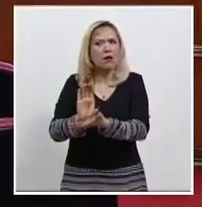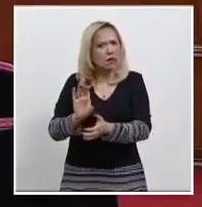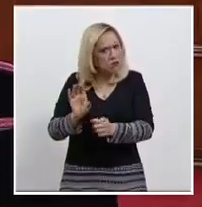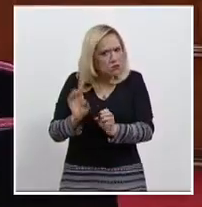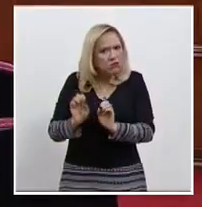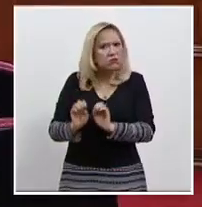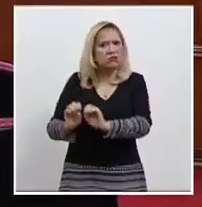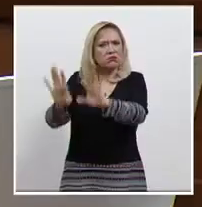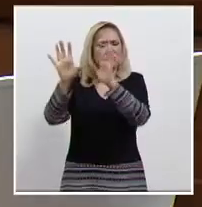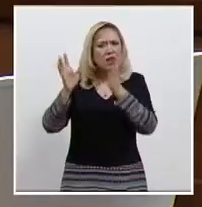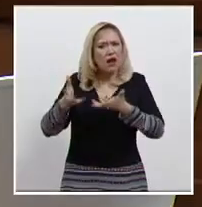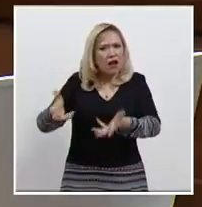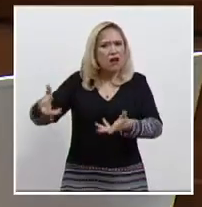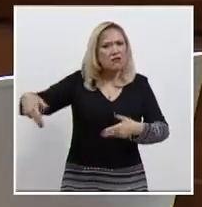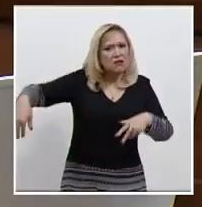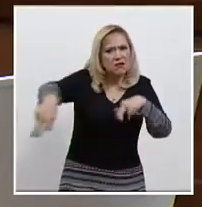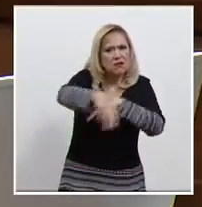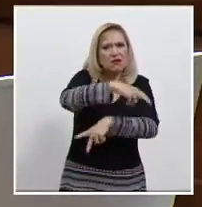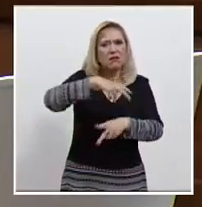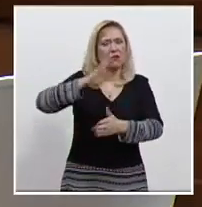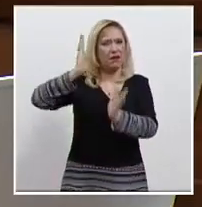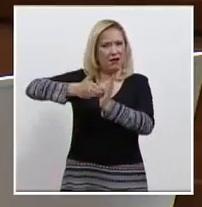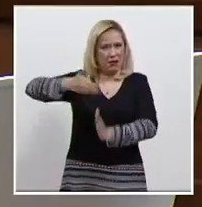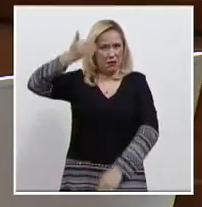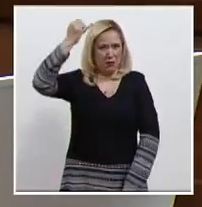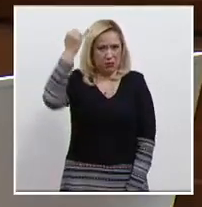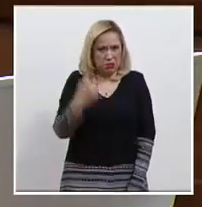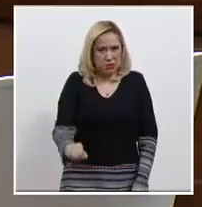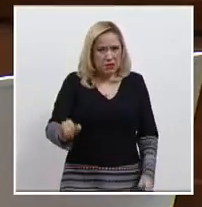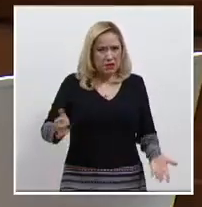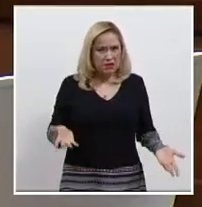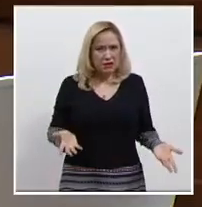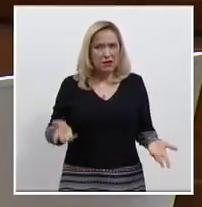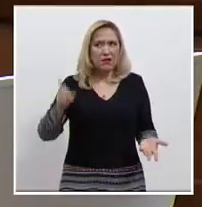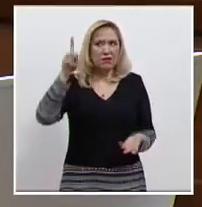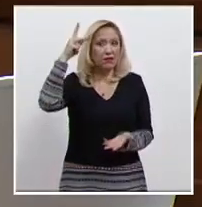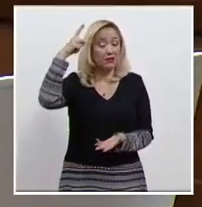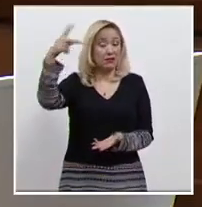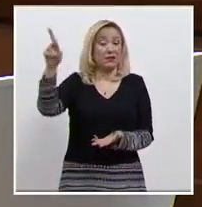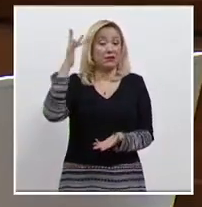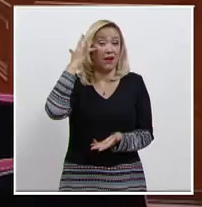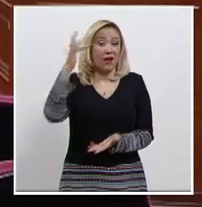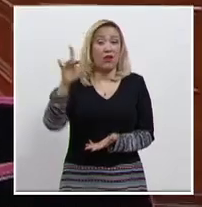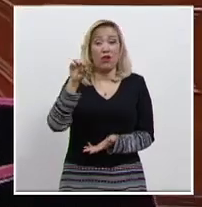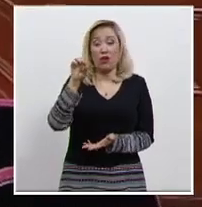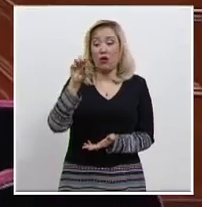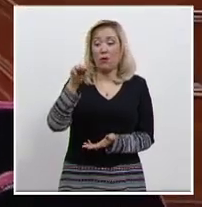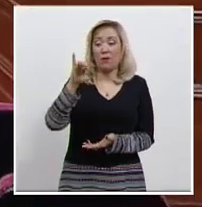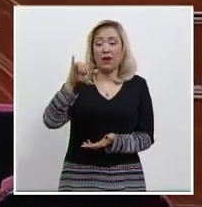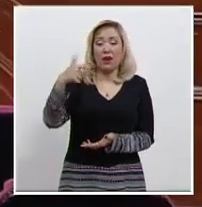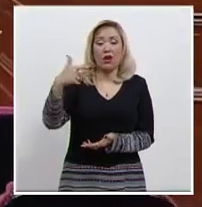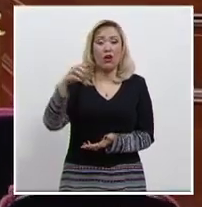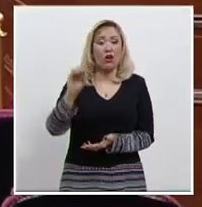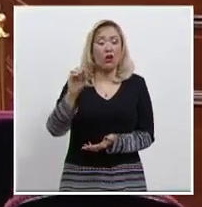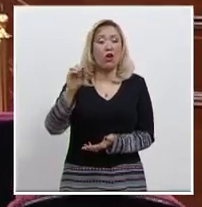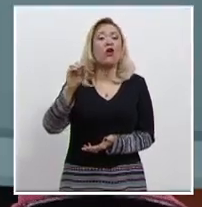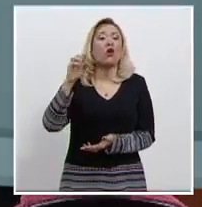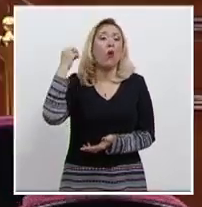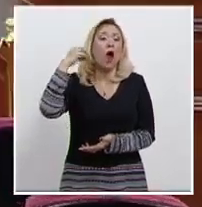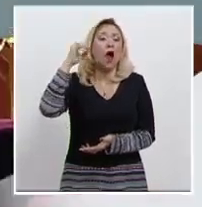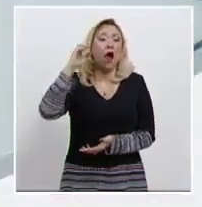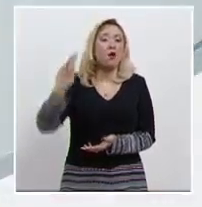libremente en espacios públicos. Estas disposiciones de la Ley de Ingresos del municipio de Santo Domingo Tehuantepec, Oaxaca. Escuchemos al ministro